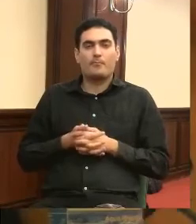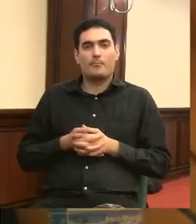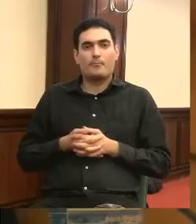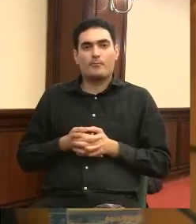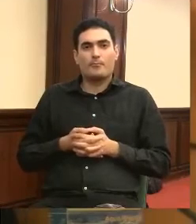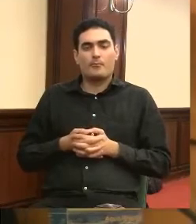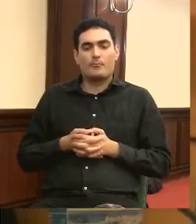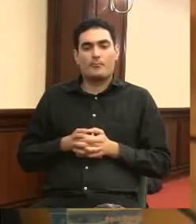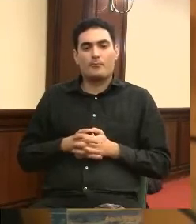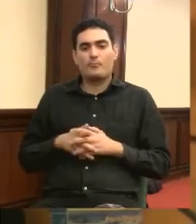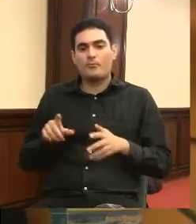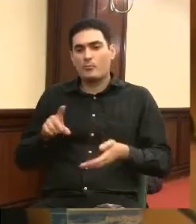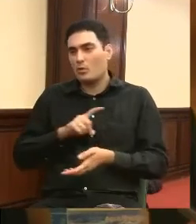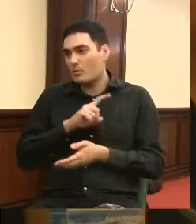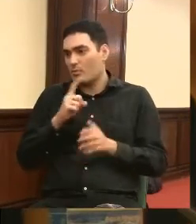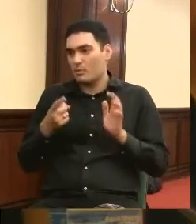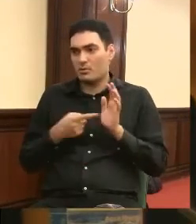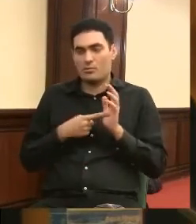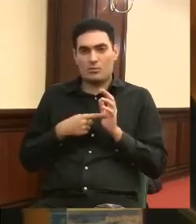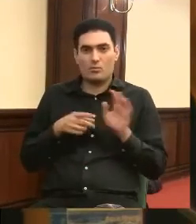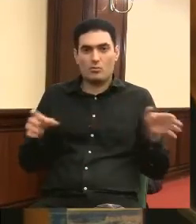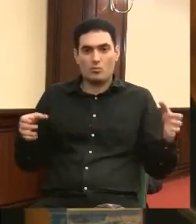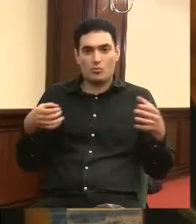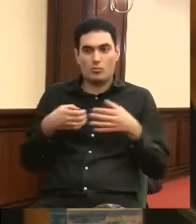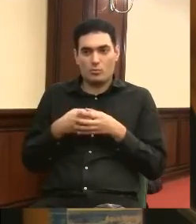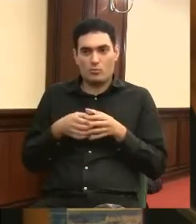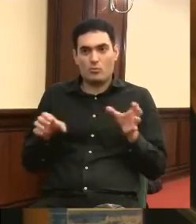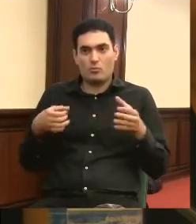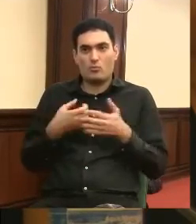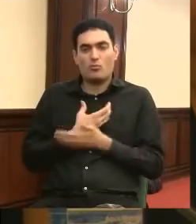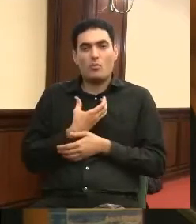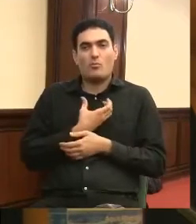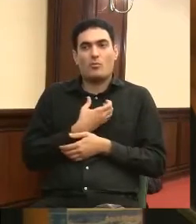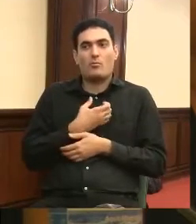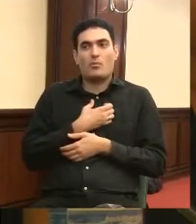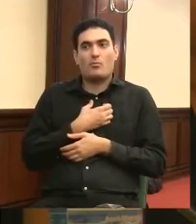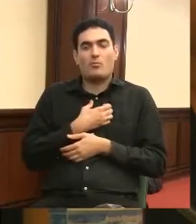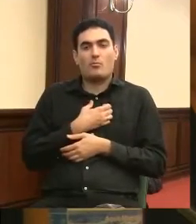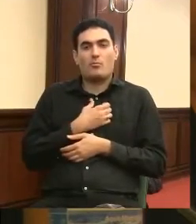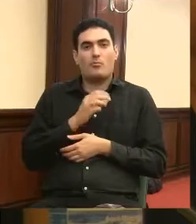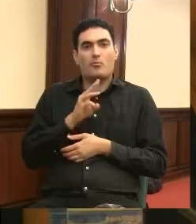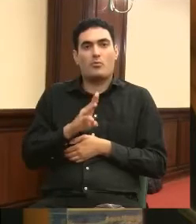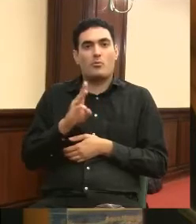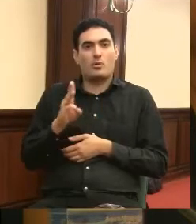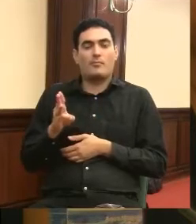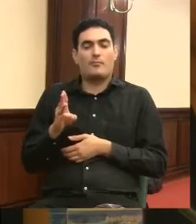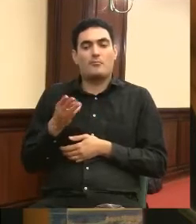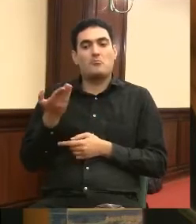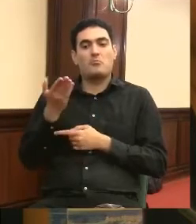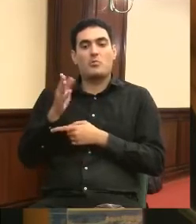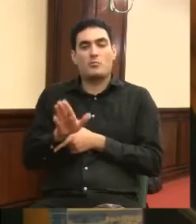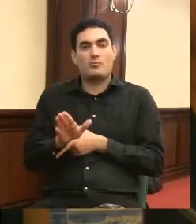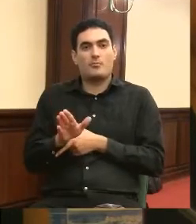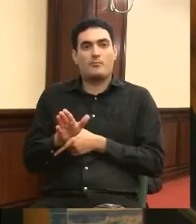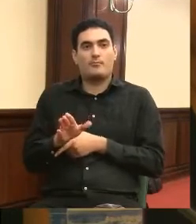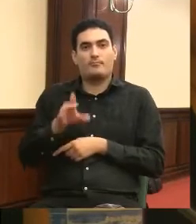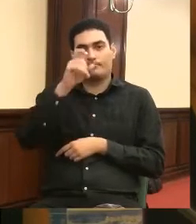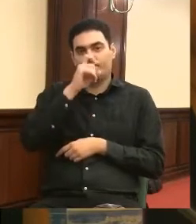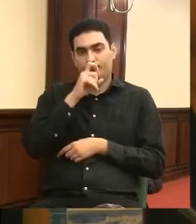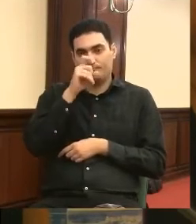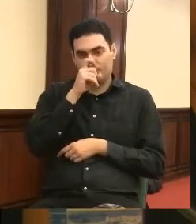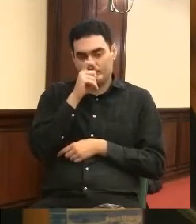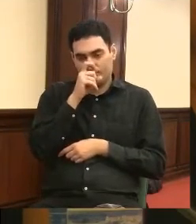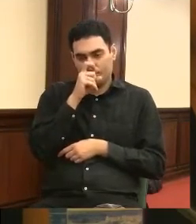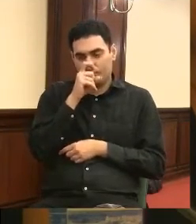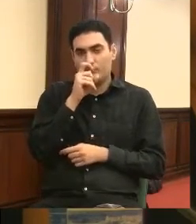y absolutas alaracas por parte del Grupo Municipal Popular, que paradójicamente nos propone que